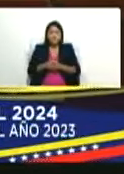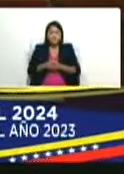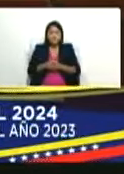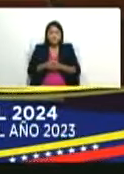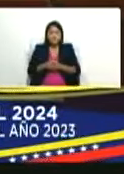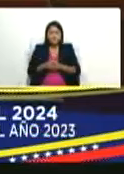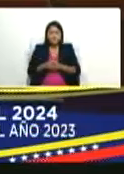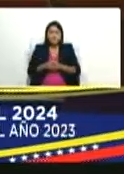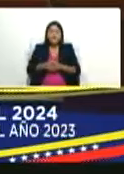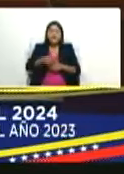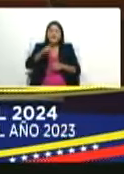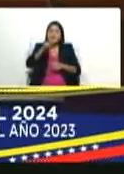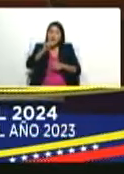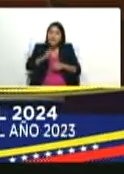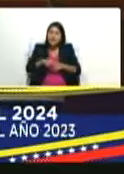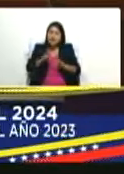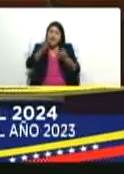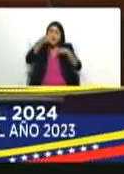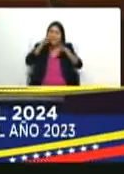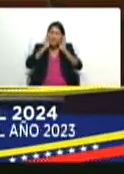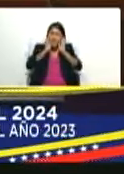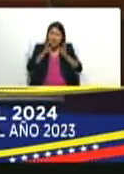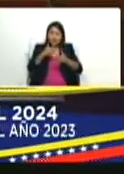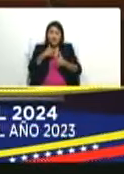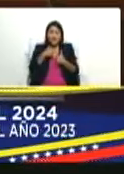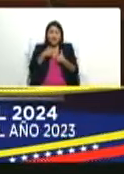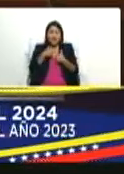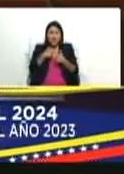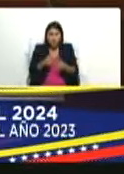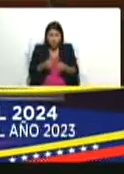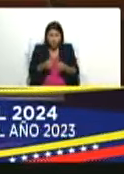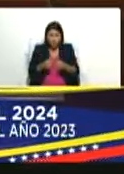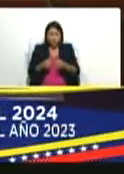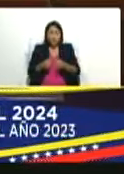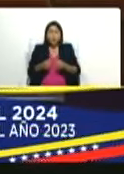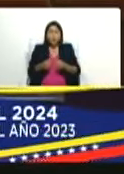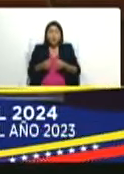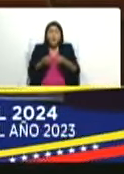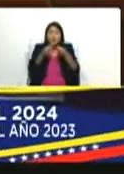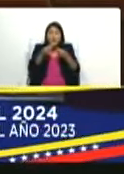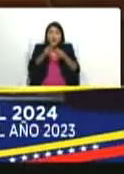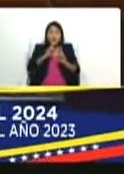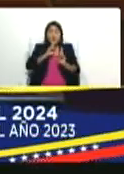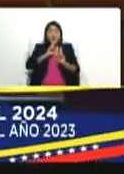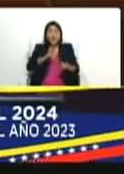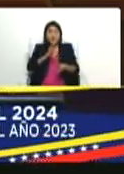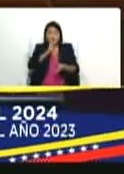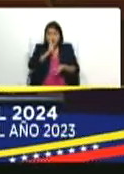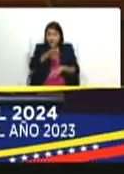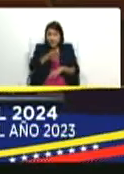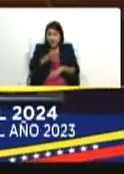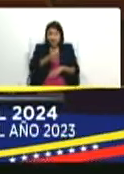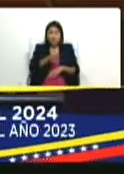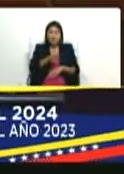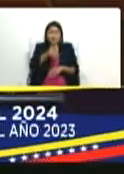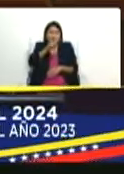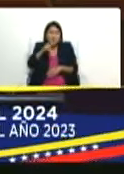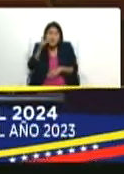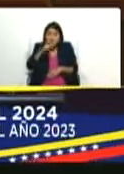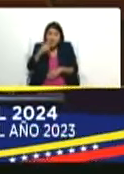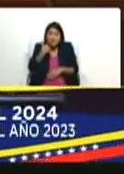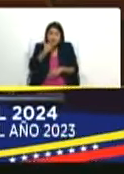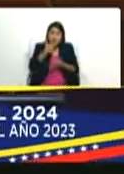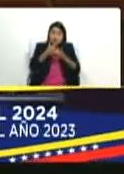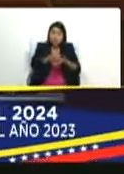se afianzó la atención en materia de salud para dar respuesta inmediata a todos los casos requeridos